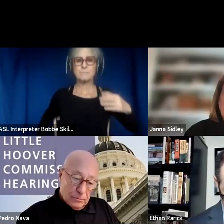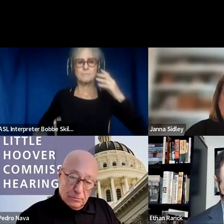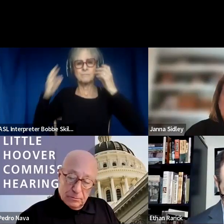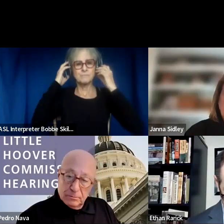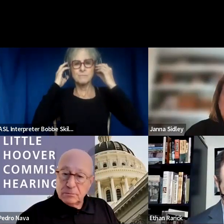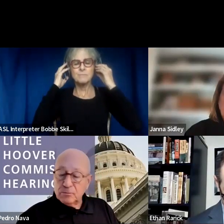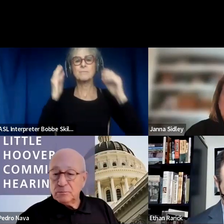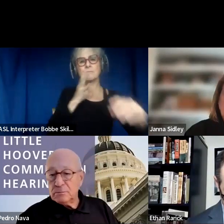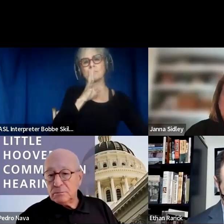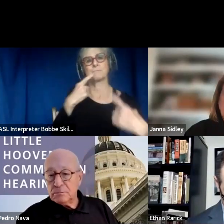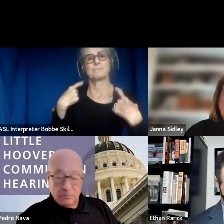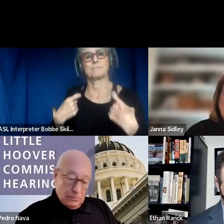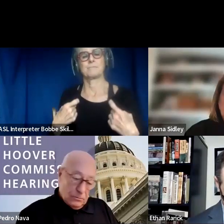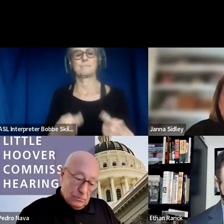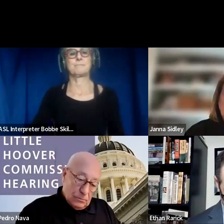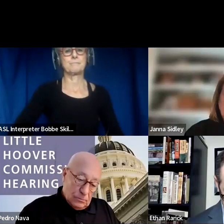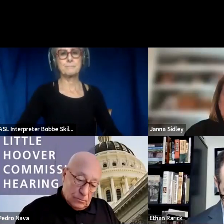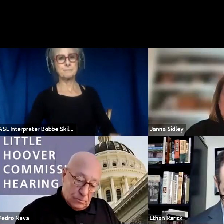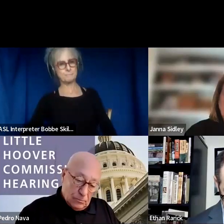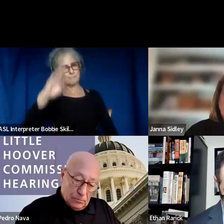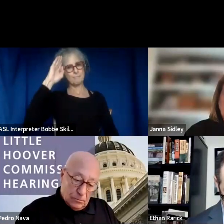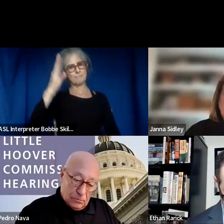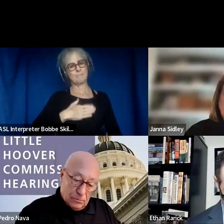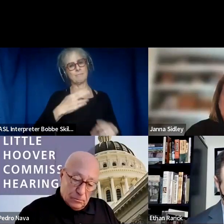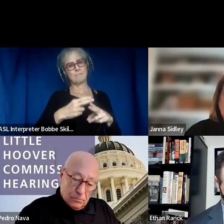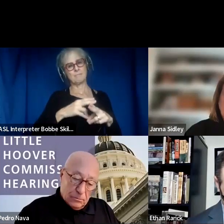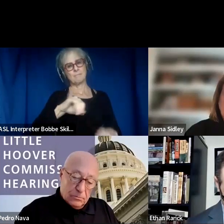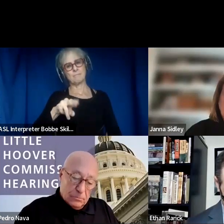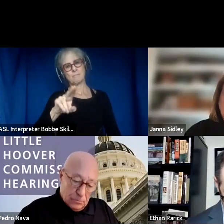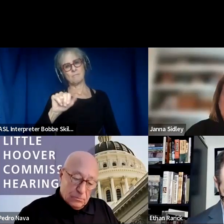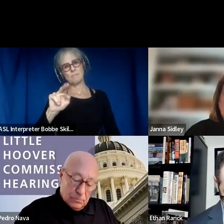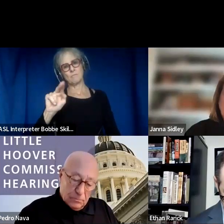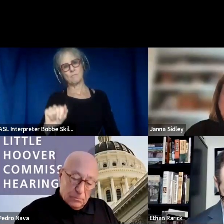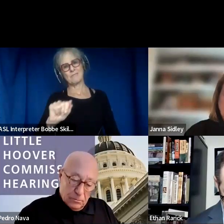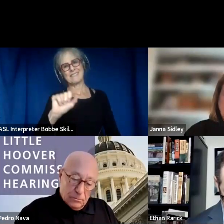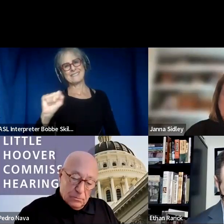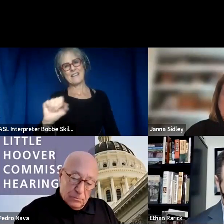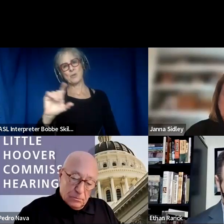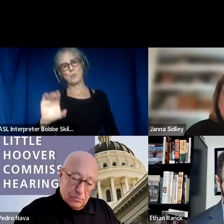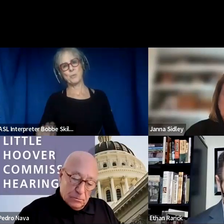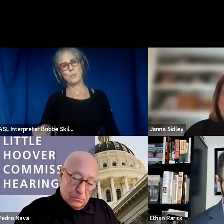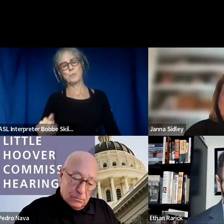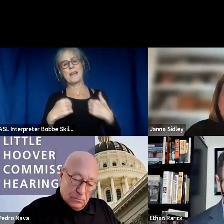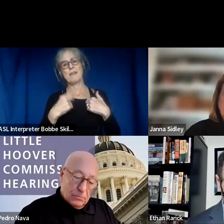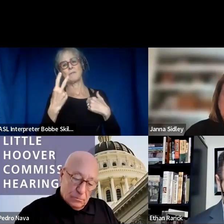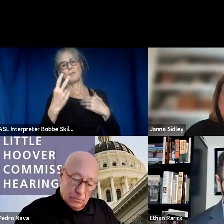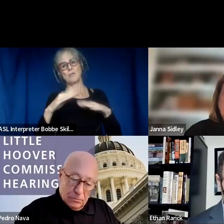Sí, hola, mi nombre es Juana Santa Cruz y tengo dos hijos que son clientes de Centro Regional.